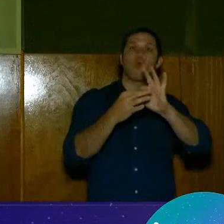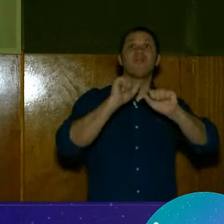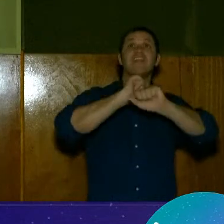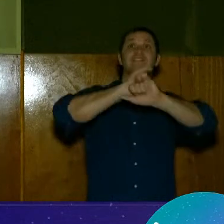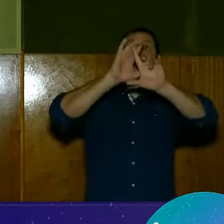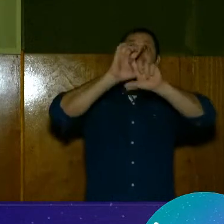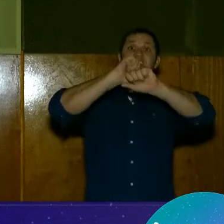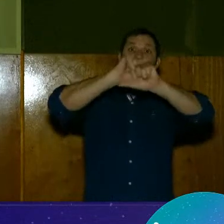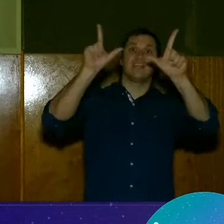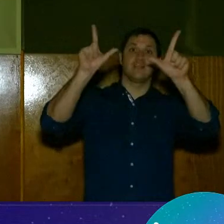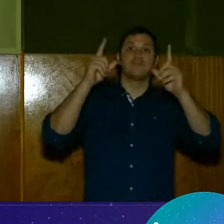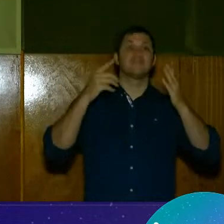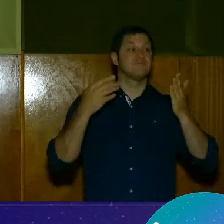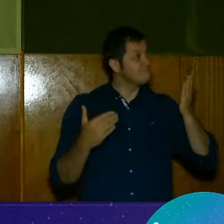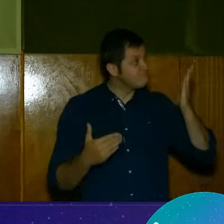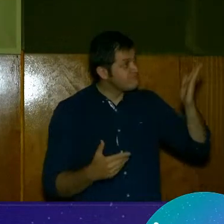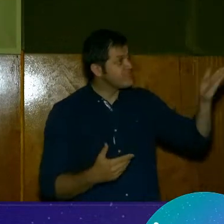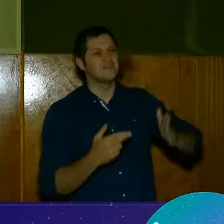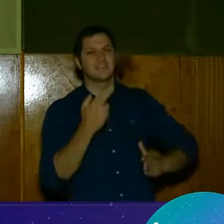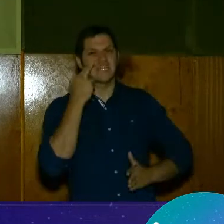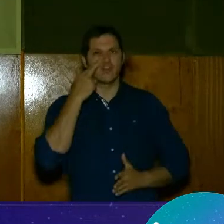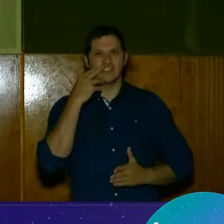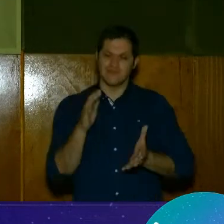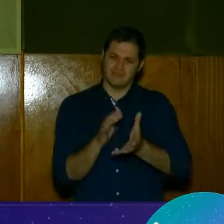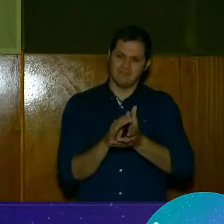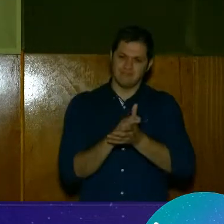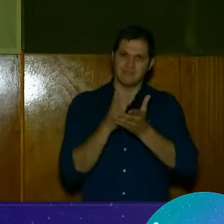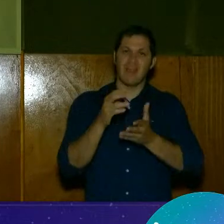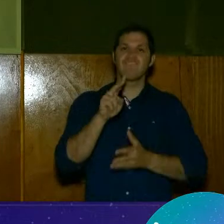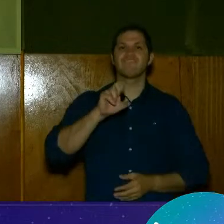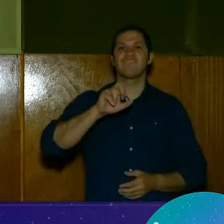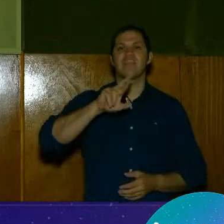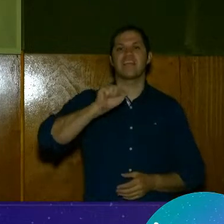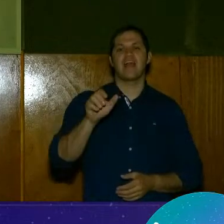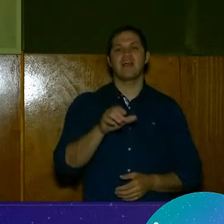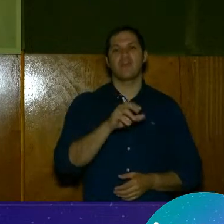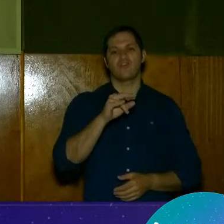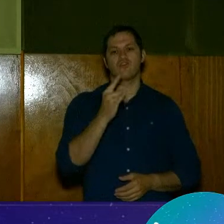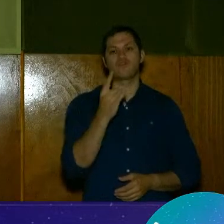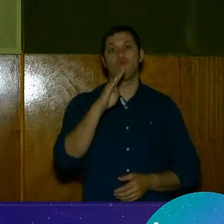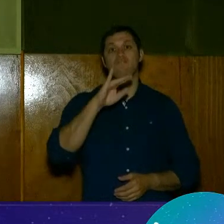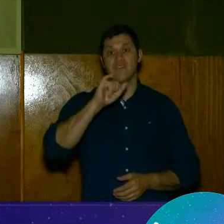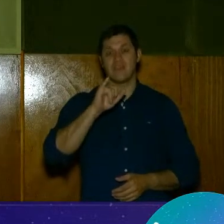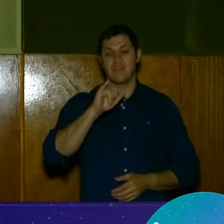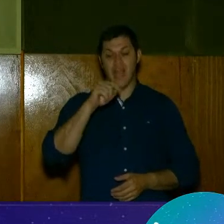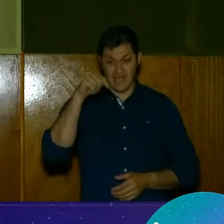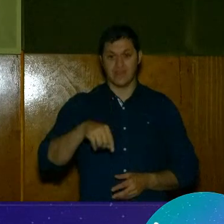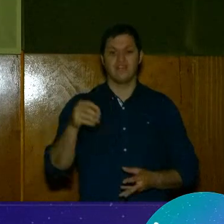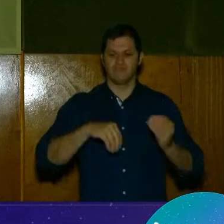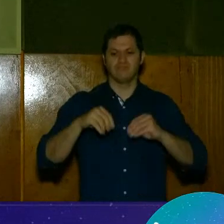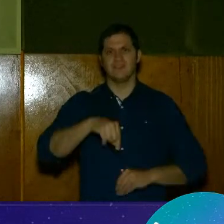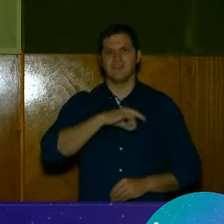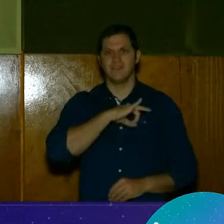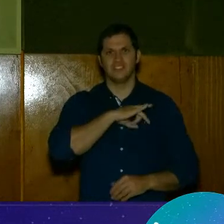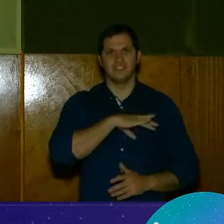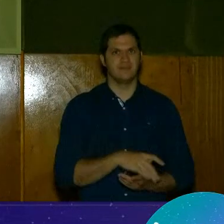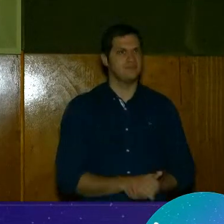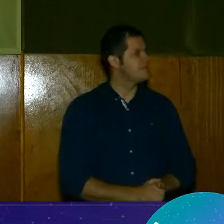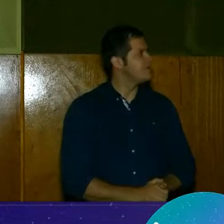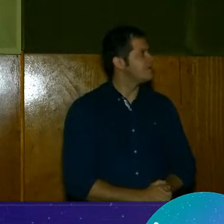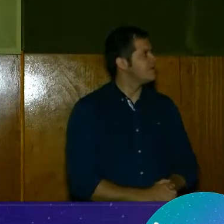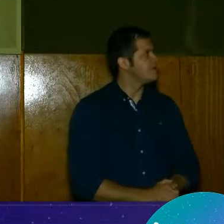no tan alta como los vídeos que estamos acostumbrados pero hacer el primer vídeo continua digamos del cielo así que